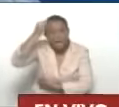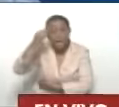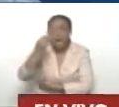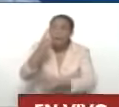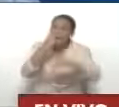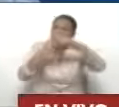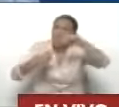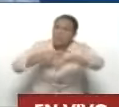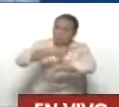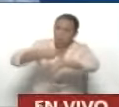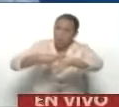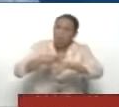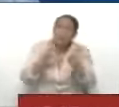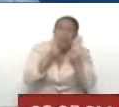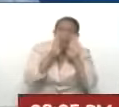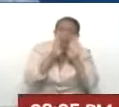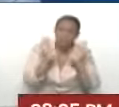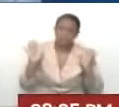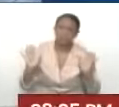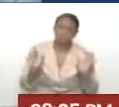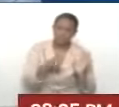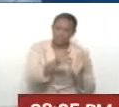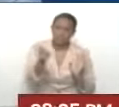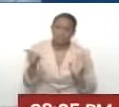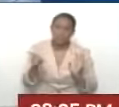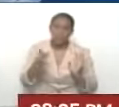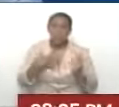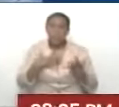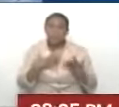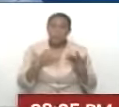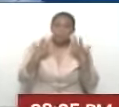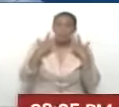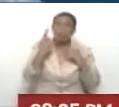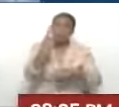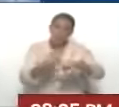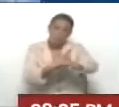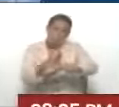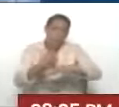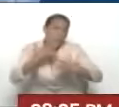yo le recomiendo a todos, cuando puedo tomar tomo una hora